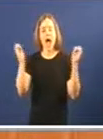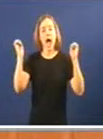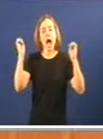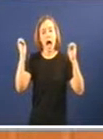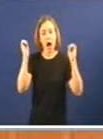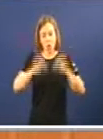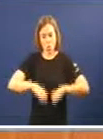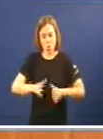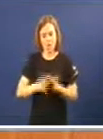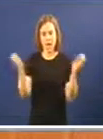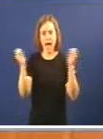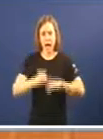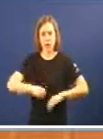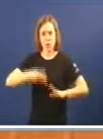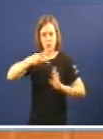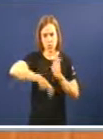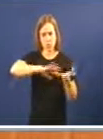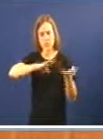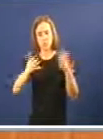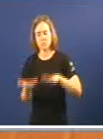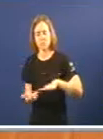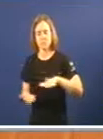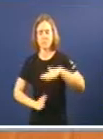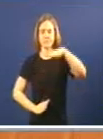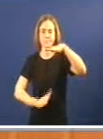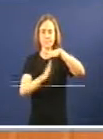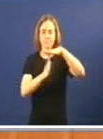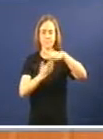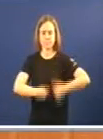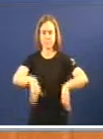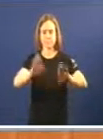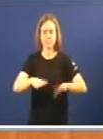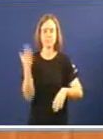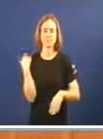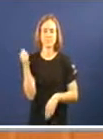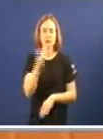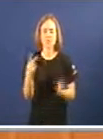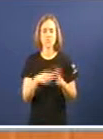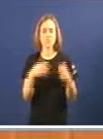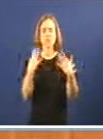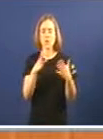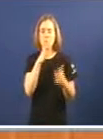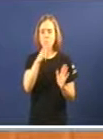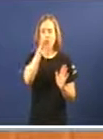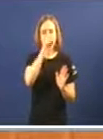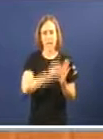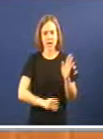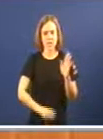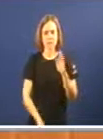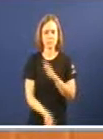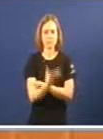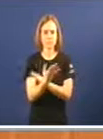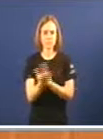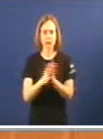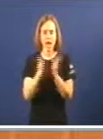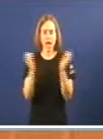norma quedó militarmente suspenso no año 2009 por decreto aplicación dos acordos